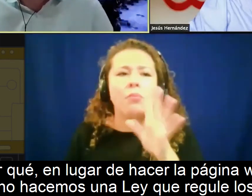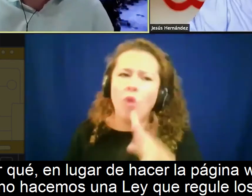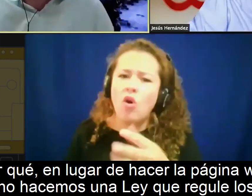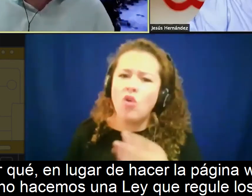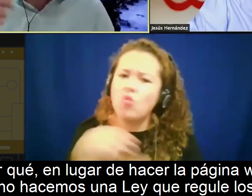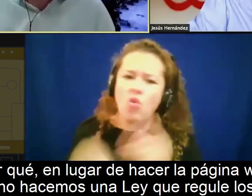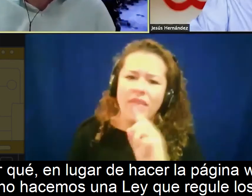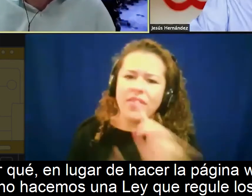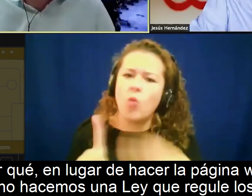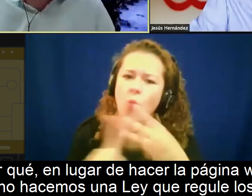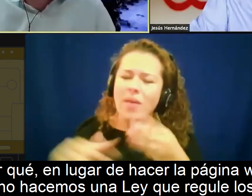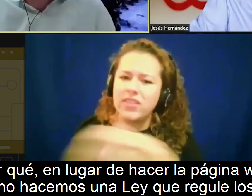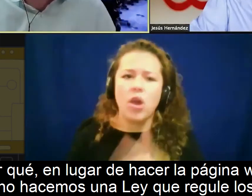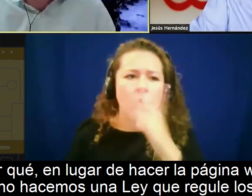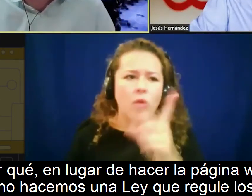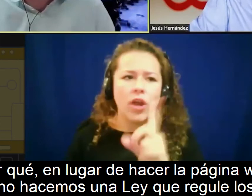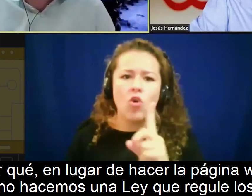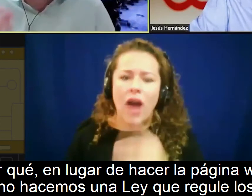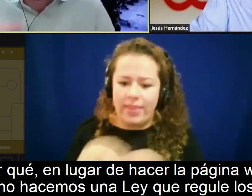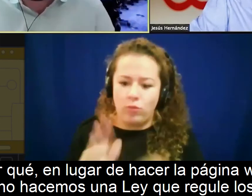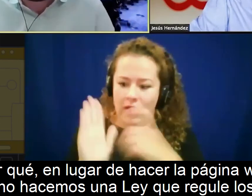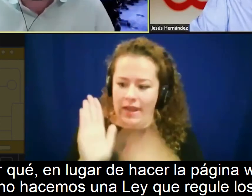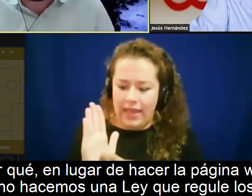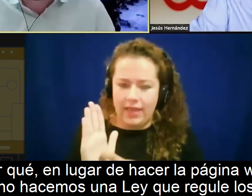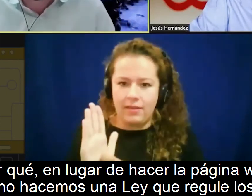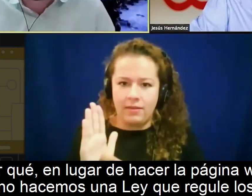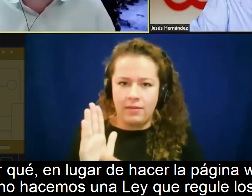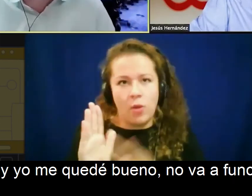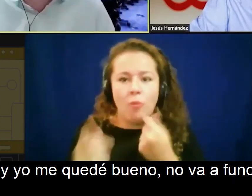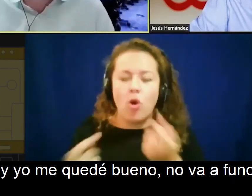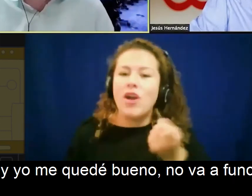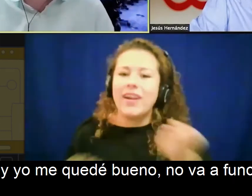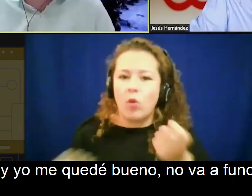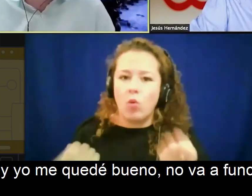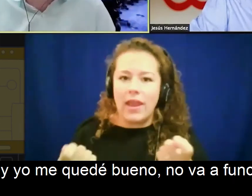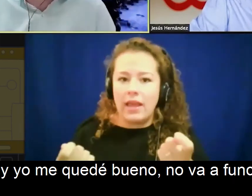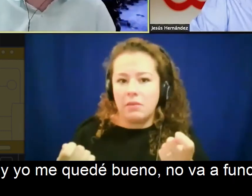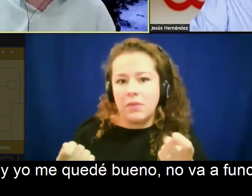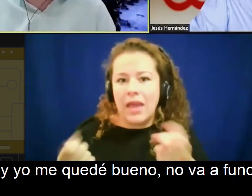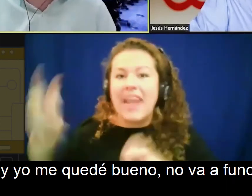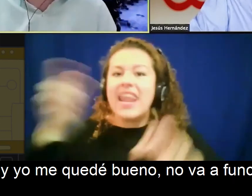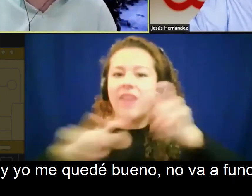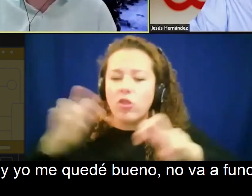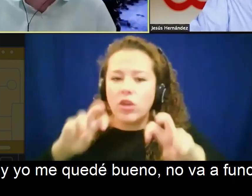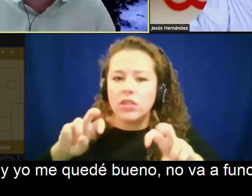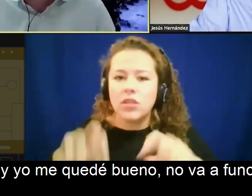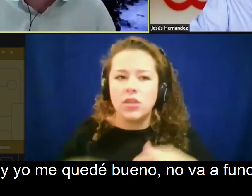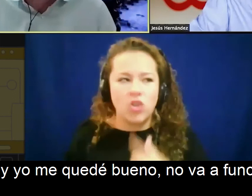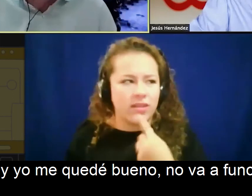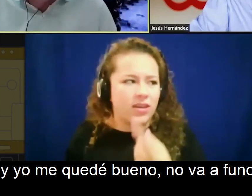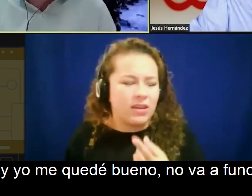accesibles, por qué no hacemos una ley que regule los navegadores? Y yo me quedé, bueno, pero es que no va a